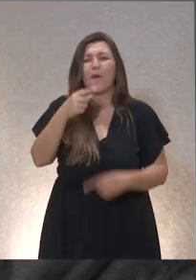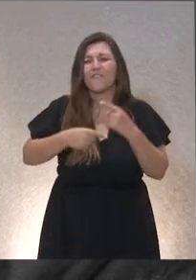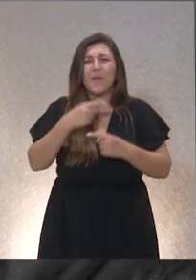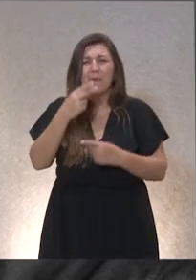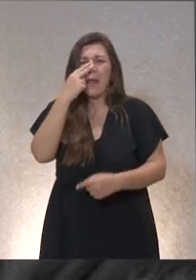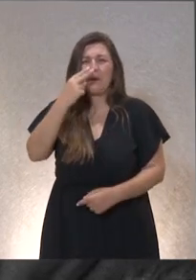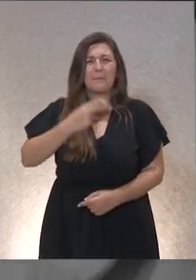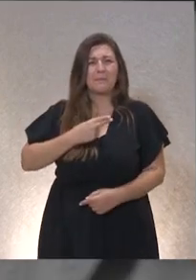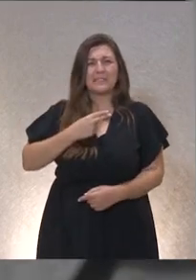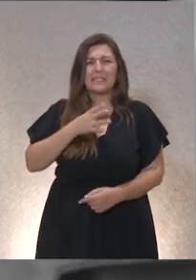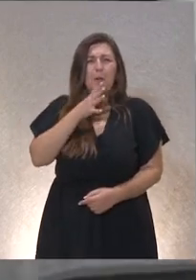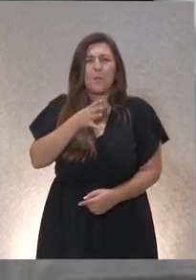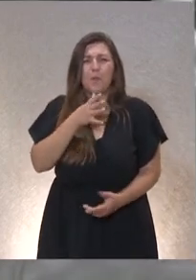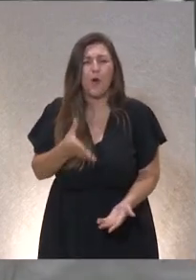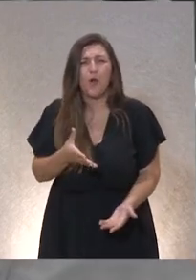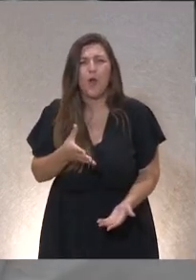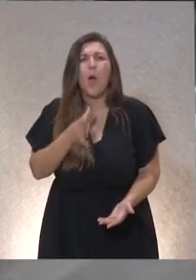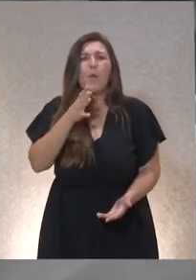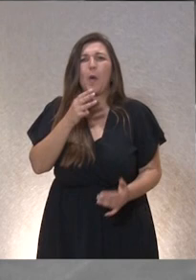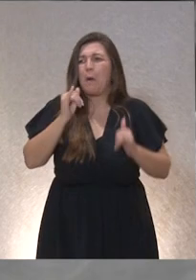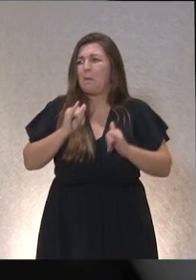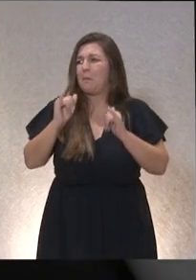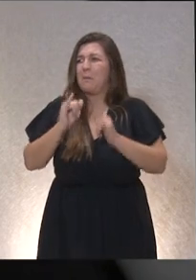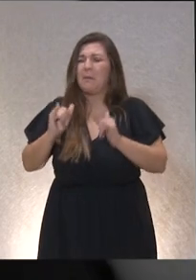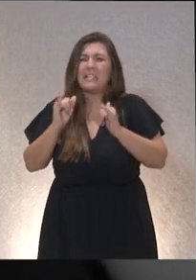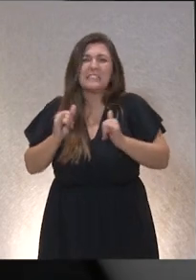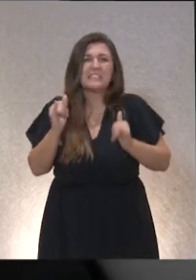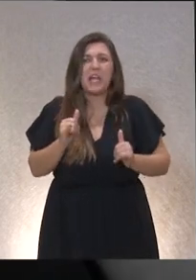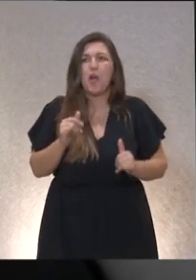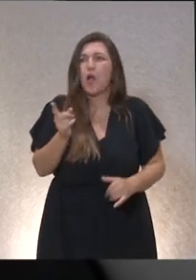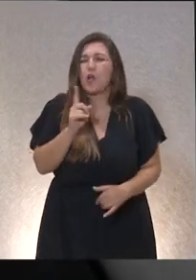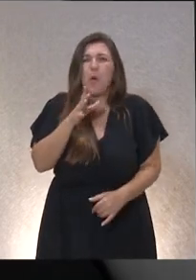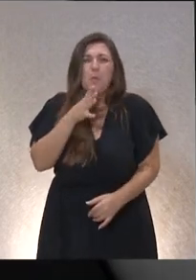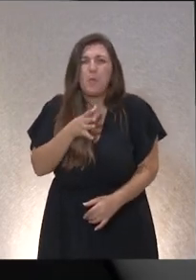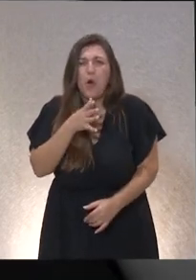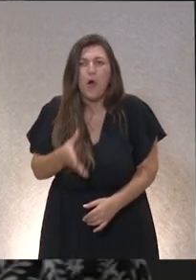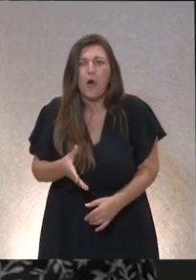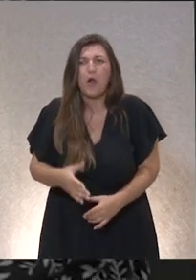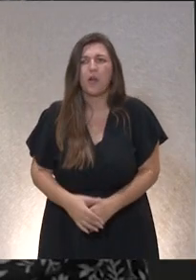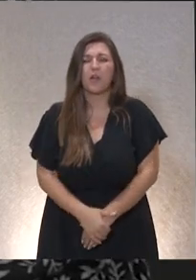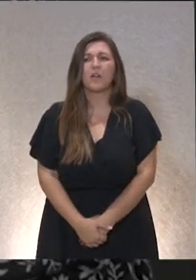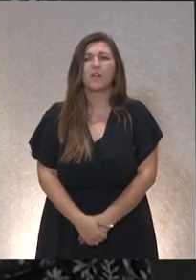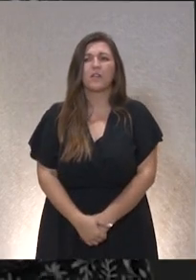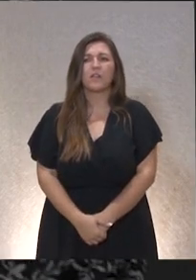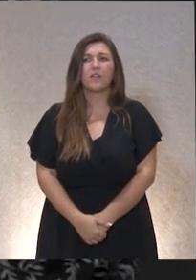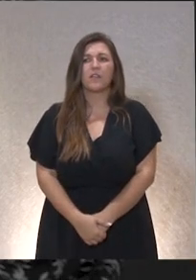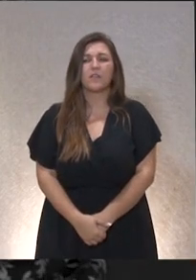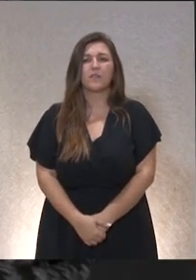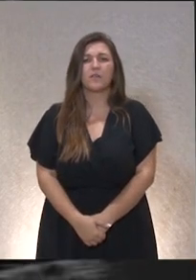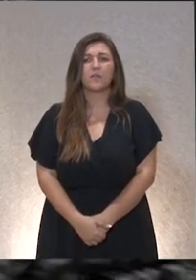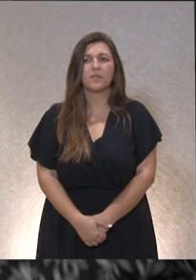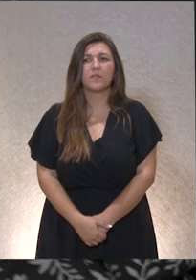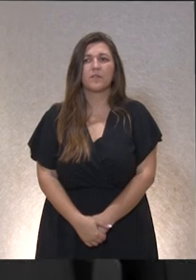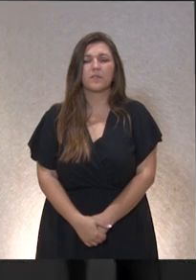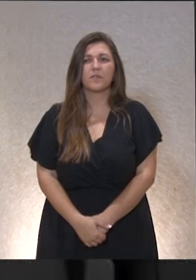visitan Por qué ya no salimos a pasear qu ya no